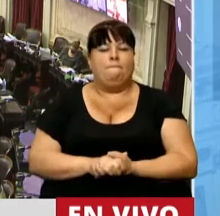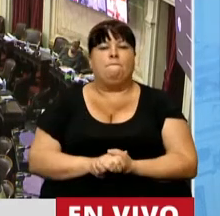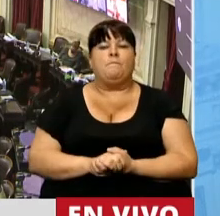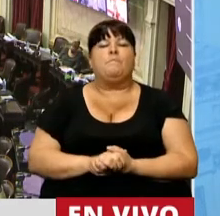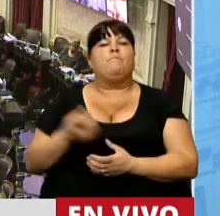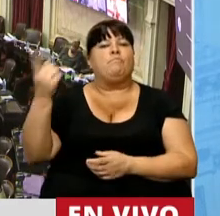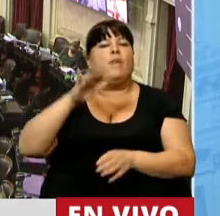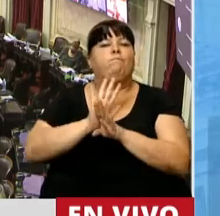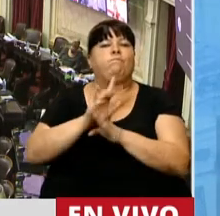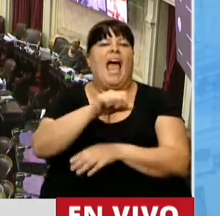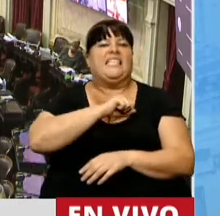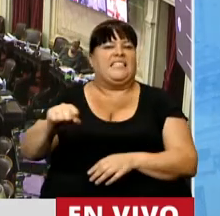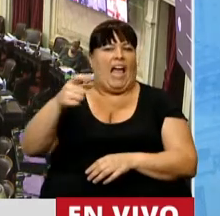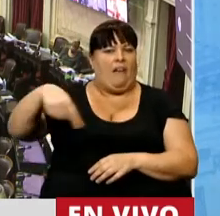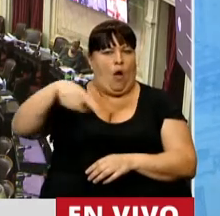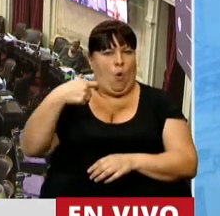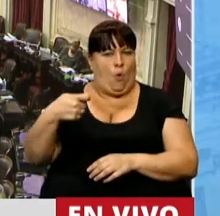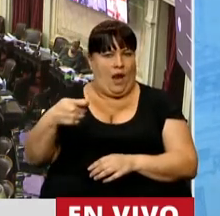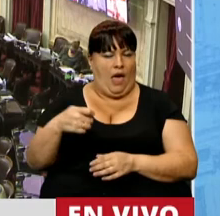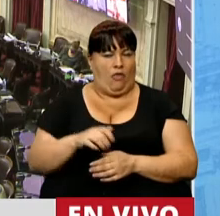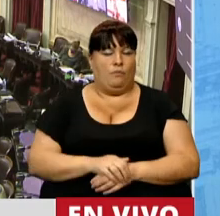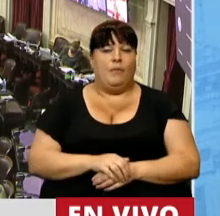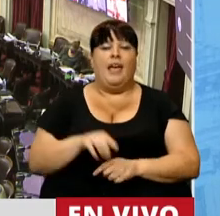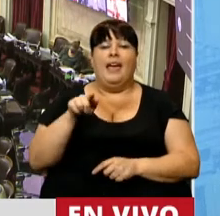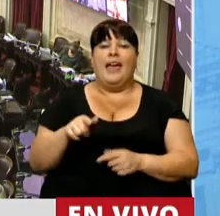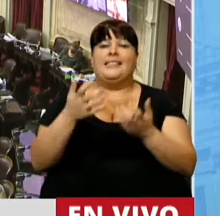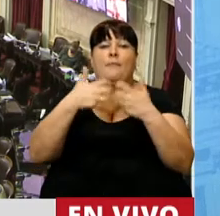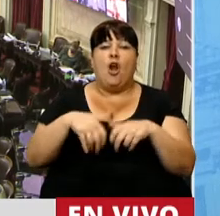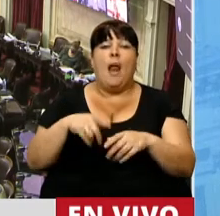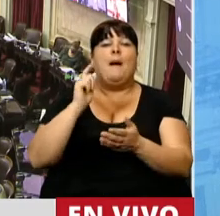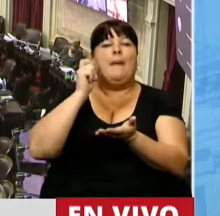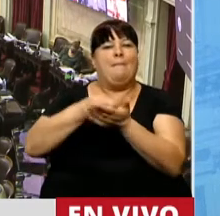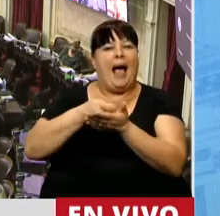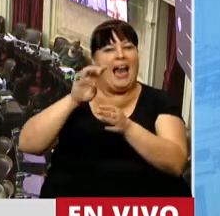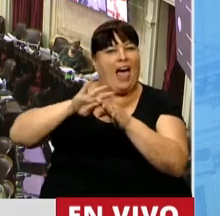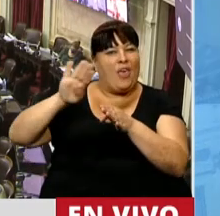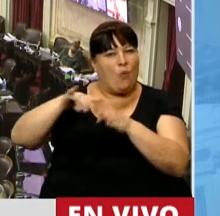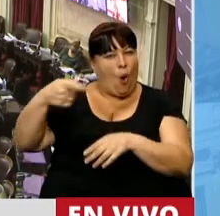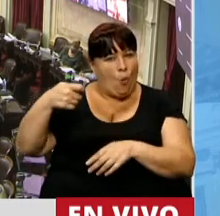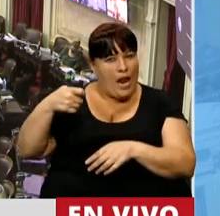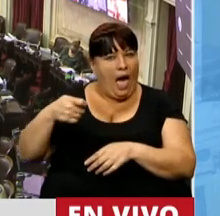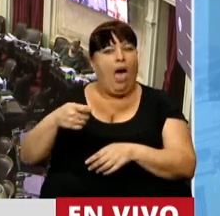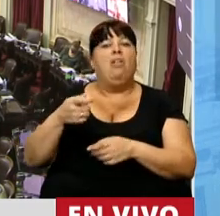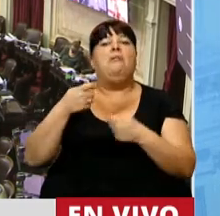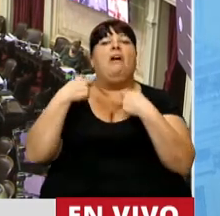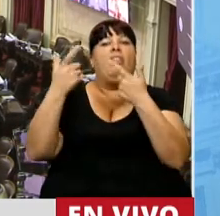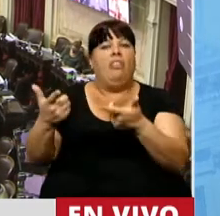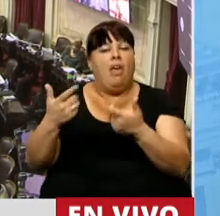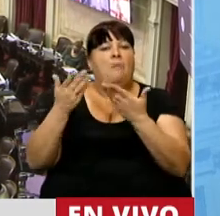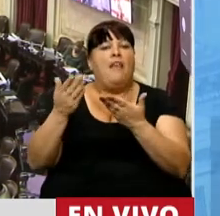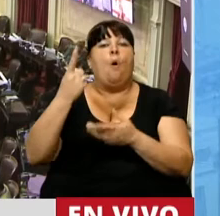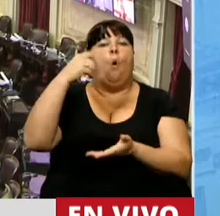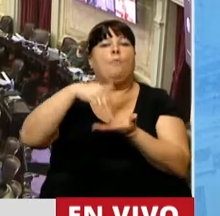los había estafado con este programa de reparación histórica se vieron beneficiados